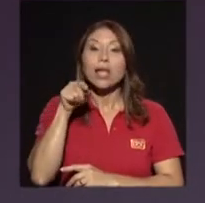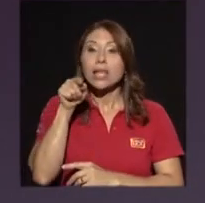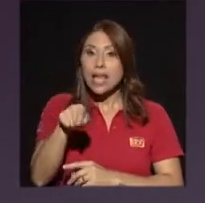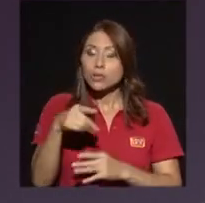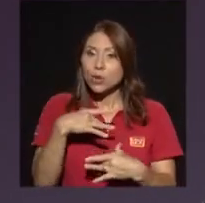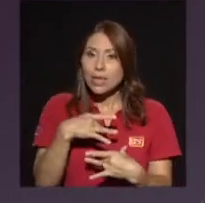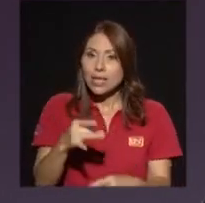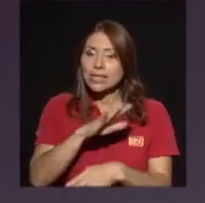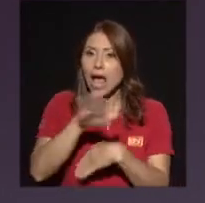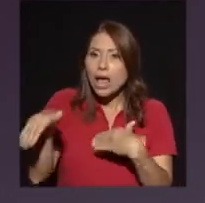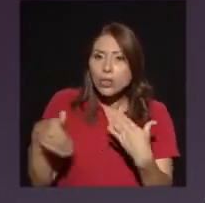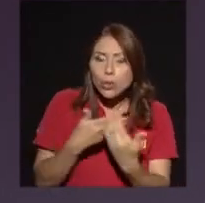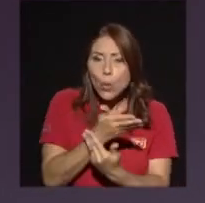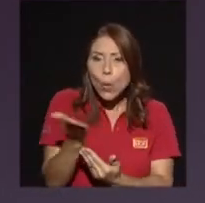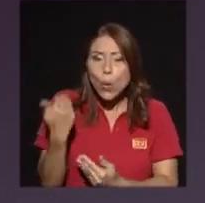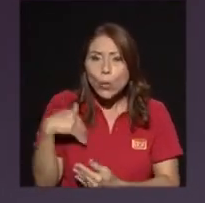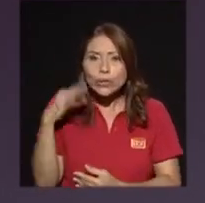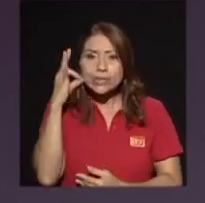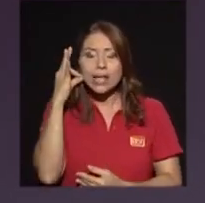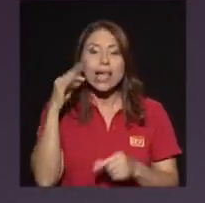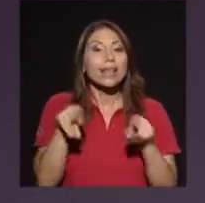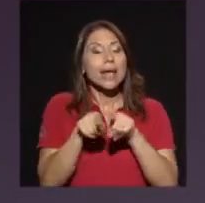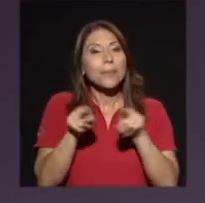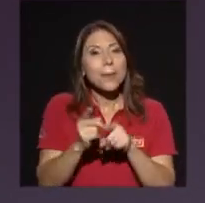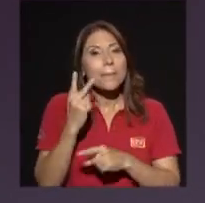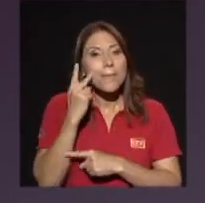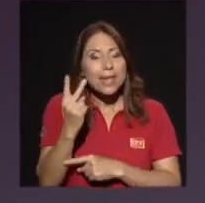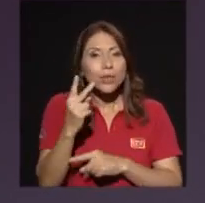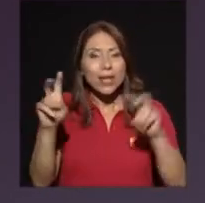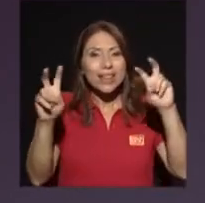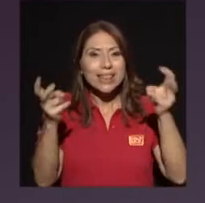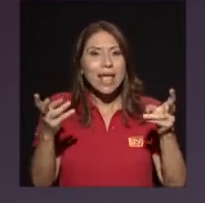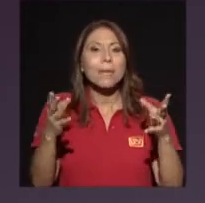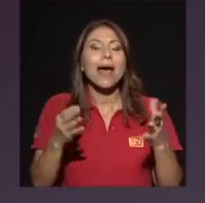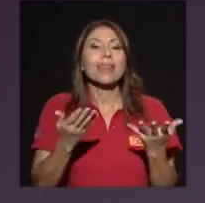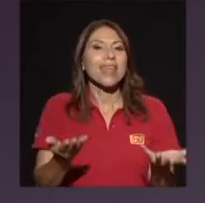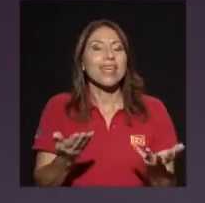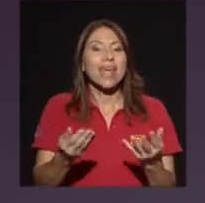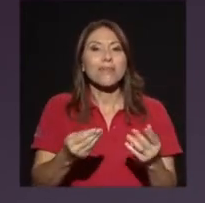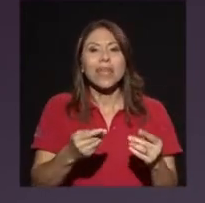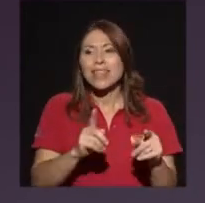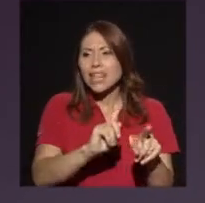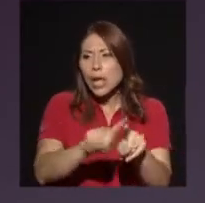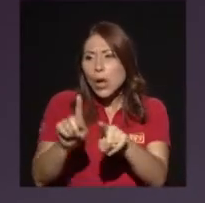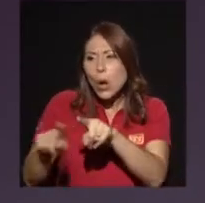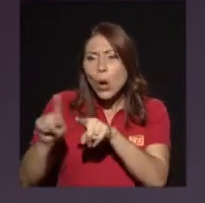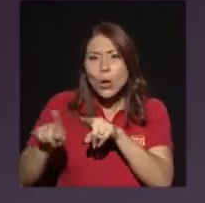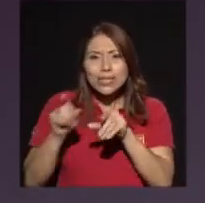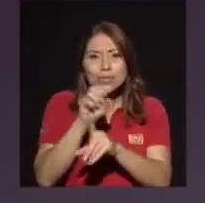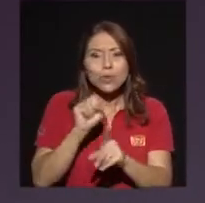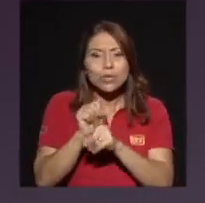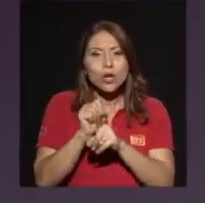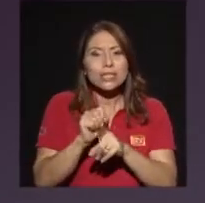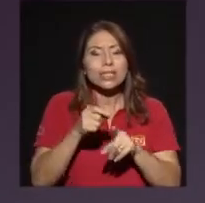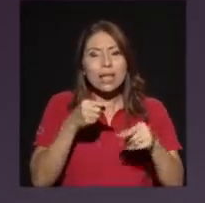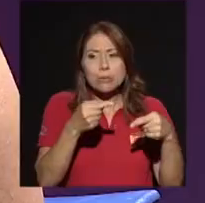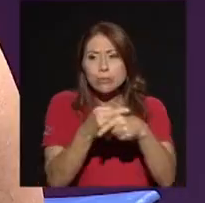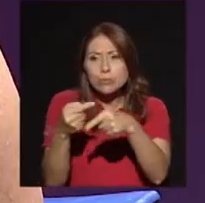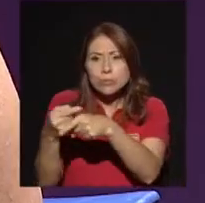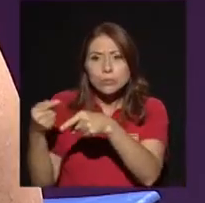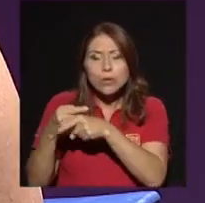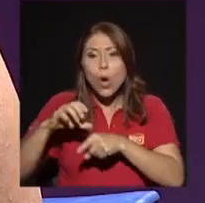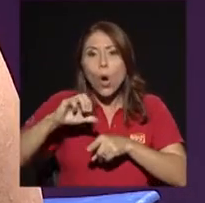todos, sino que también viendo el tema de las interseccionalidades, cómo otras opresiones múltiples atraviesan nuestros cuerpos